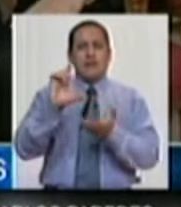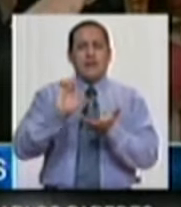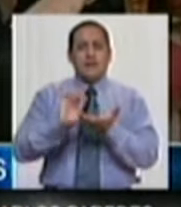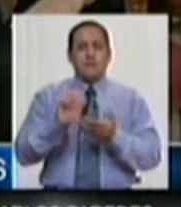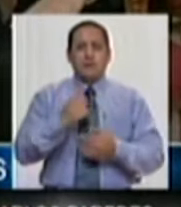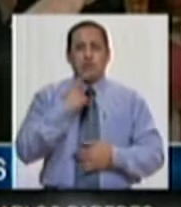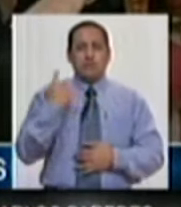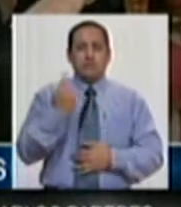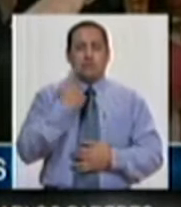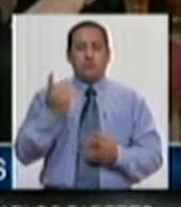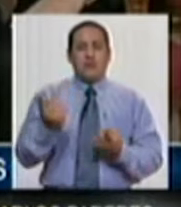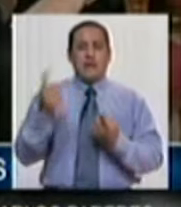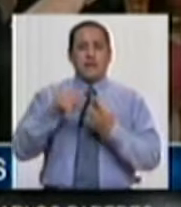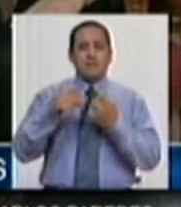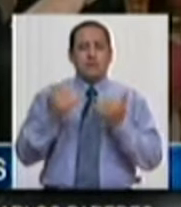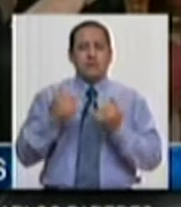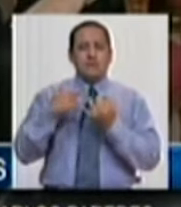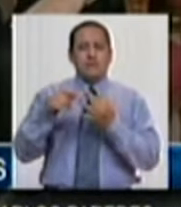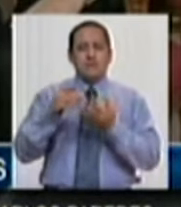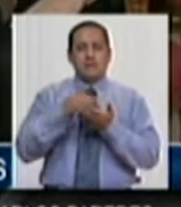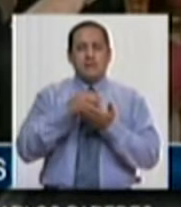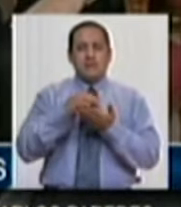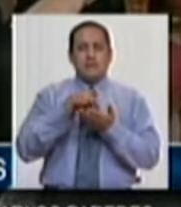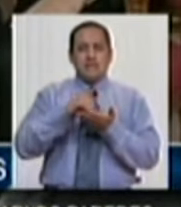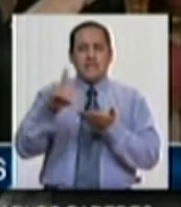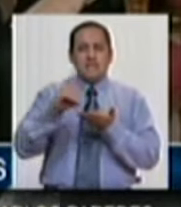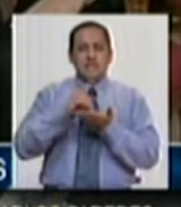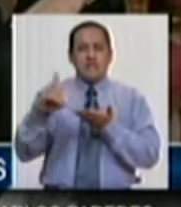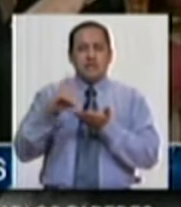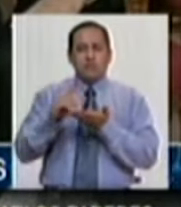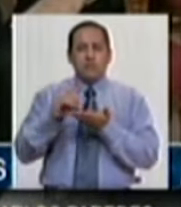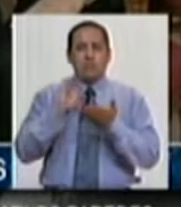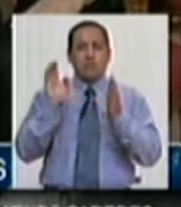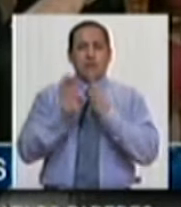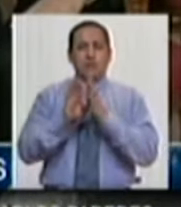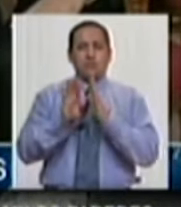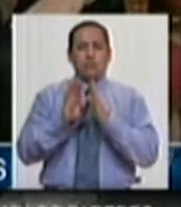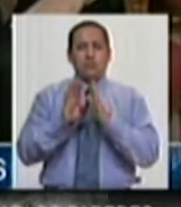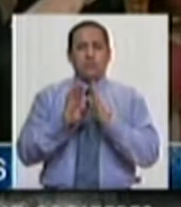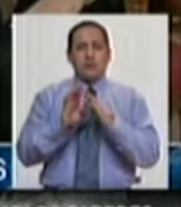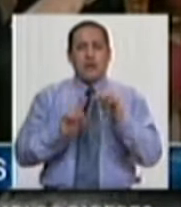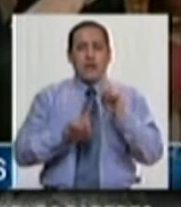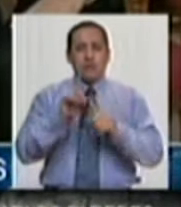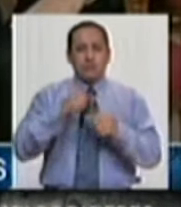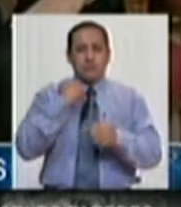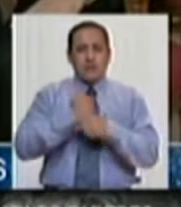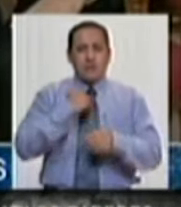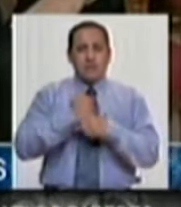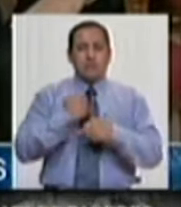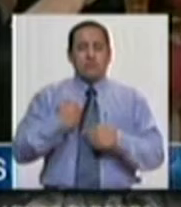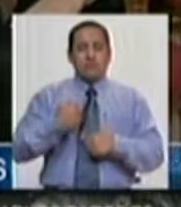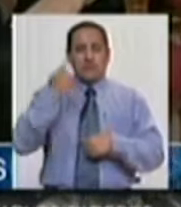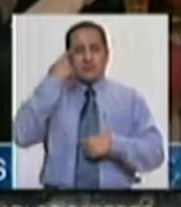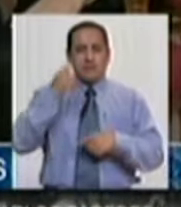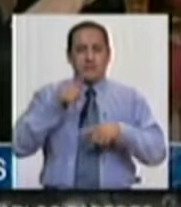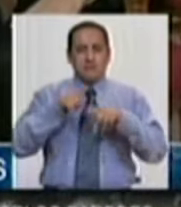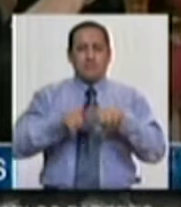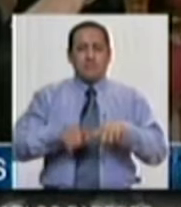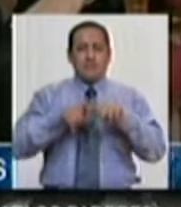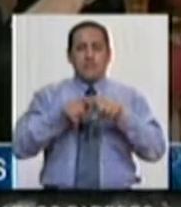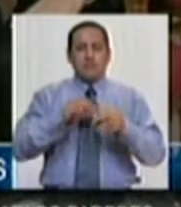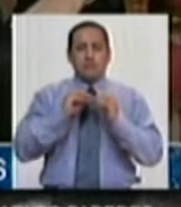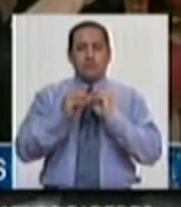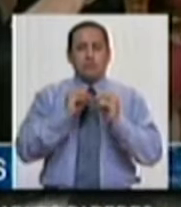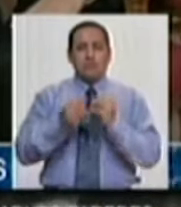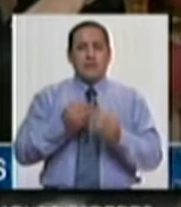solo por ahora es en algunos distritos. Quizás hay un trabajo ya pendiente, usted ha podido ver, para que